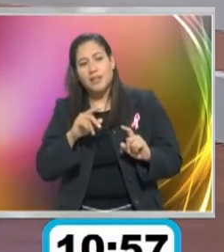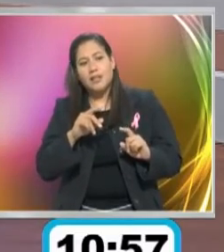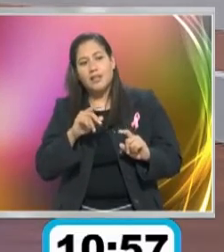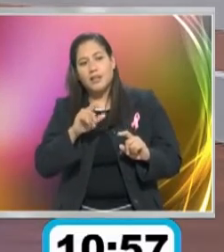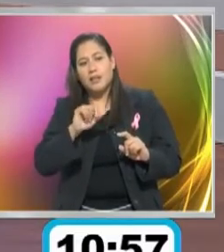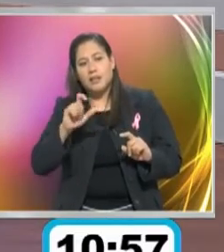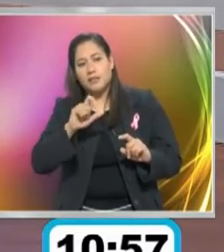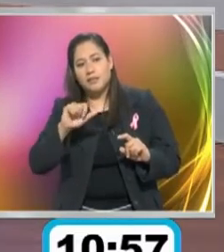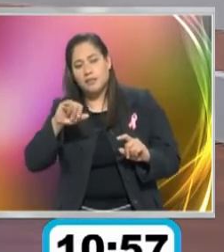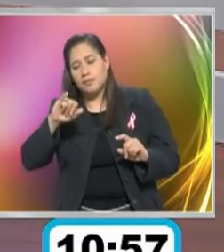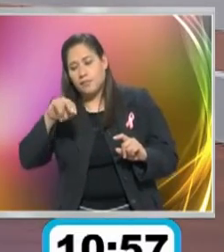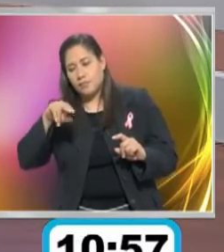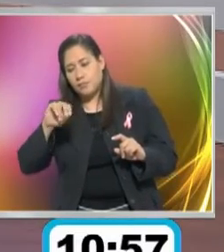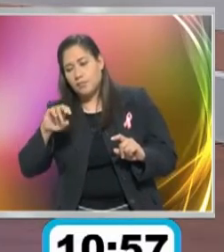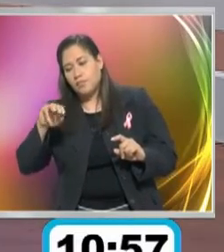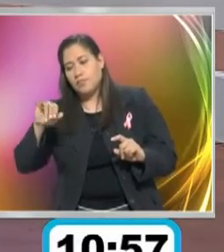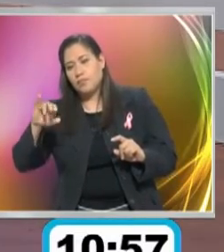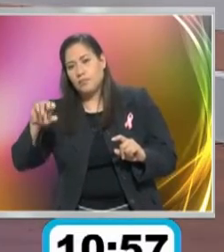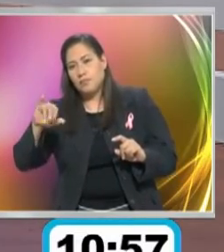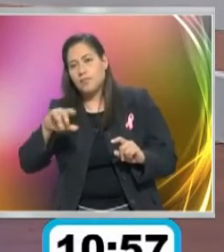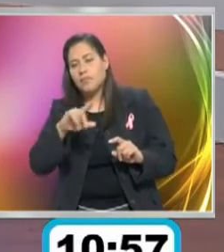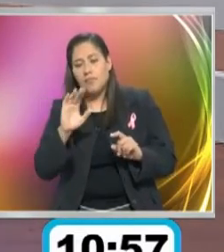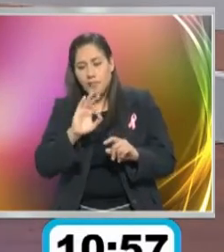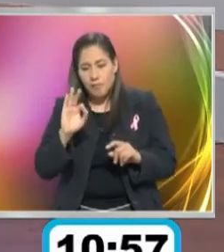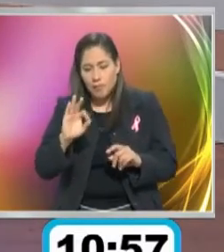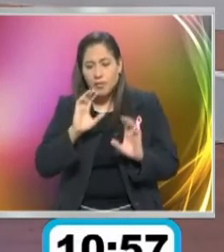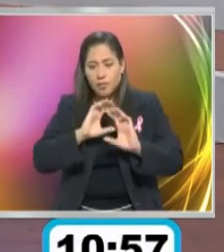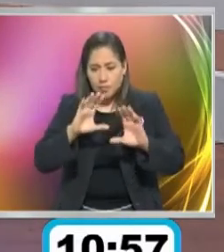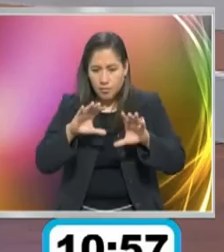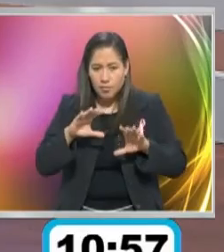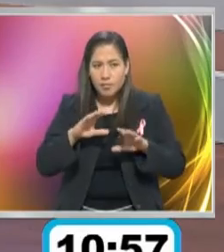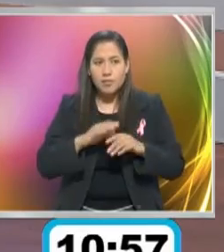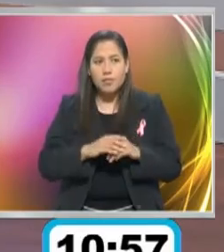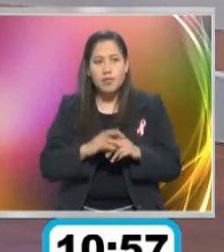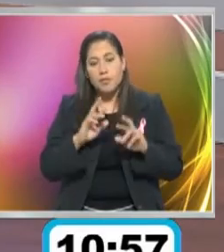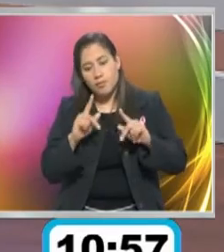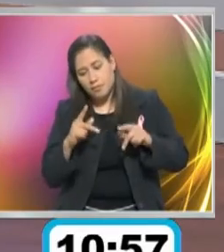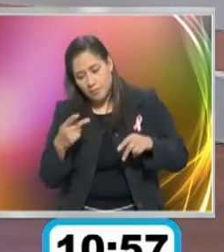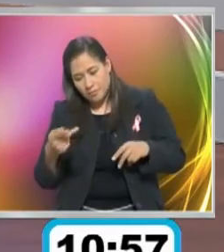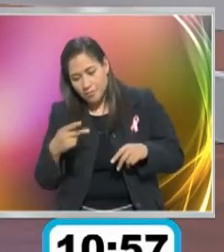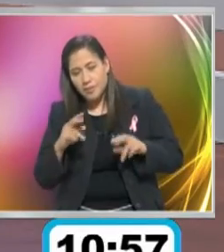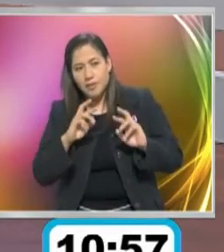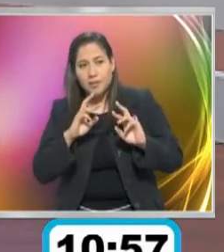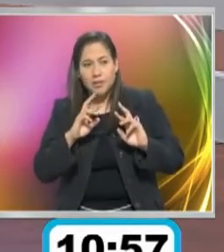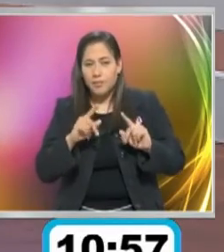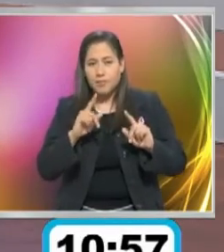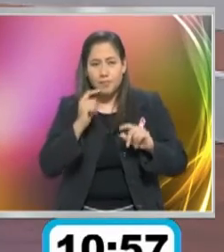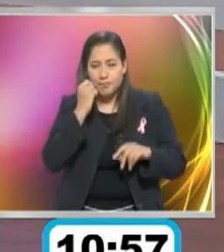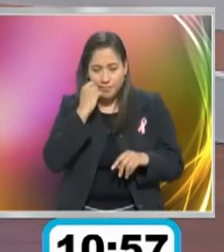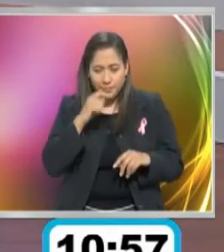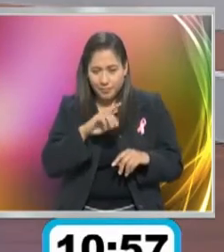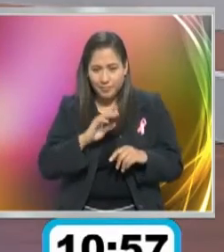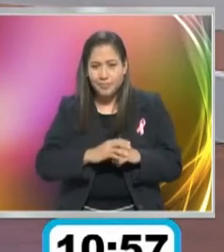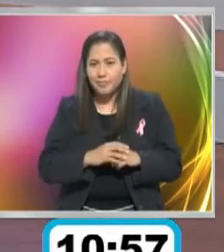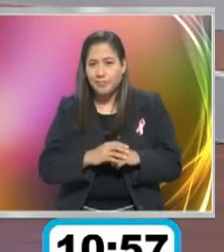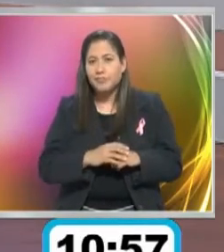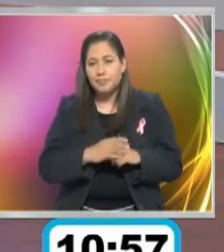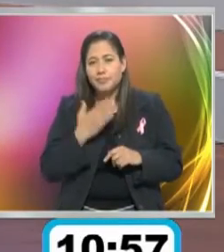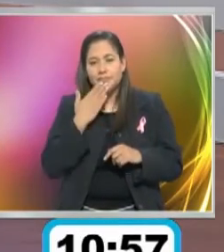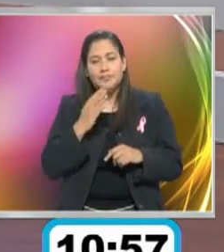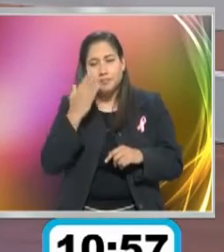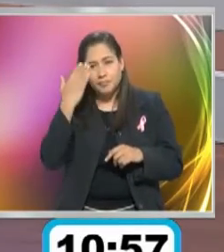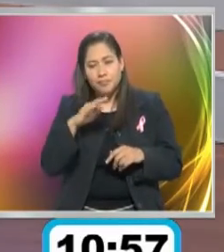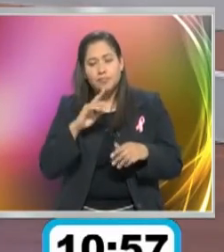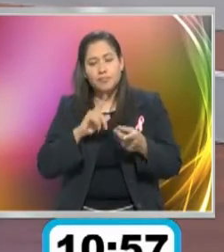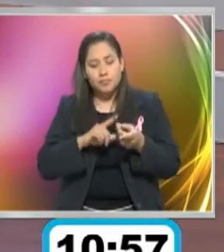Entonces, bueno, ahí pueden estar al pendiente de fechas, conciertos, de si me rompo una pierna, si me Claro. rompo lo que sea. Fantástico, ya sabemos dónde seguirte,